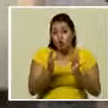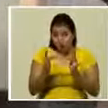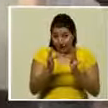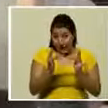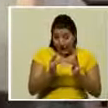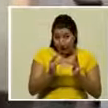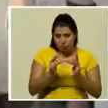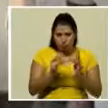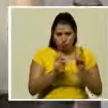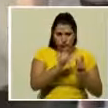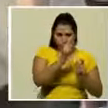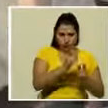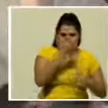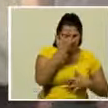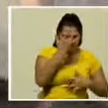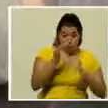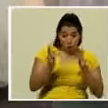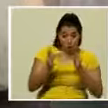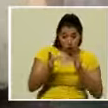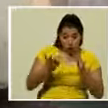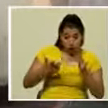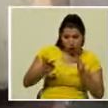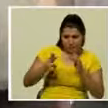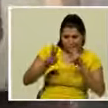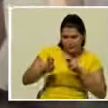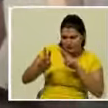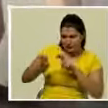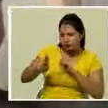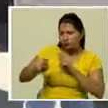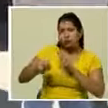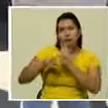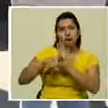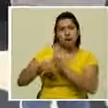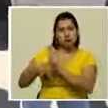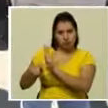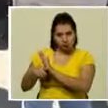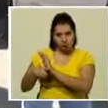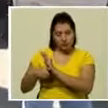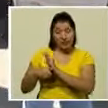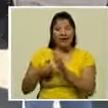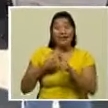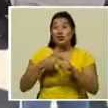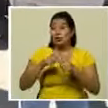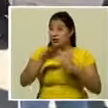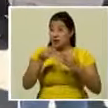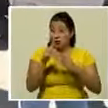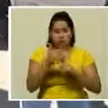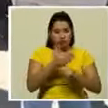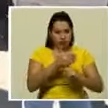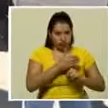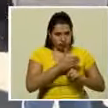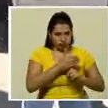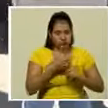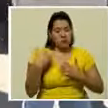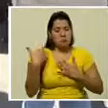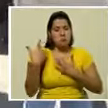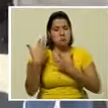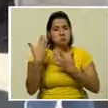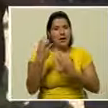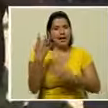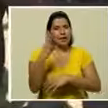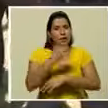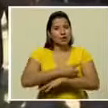conviven directamente con el oficial contagiado, los resultados fueron negativos. Luego de 14 días, este fin de semana se levantó la orden